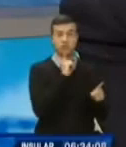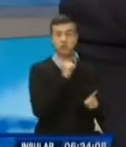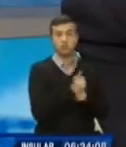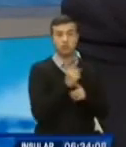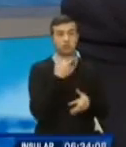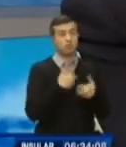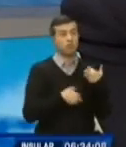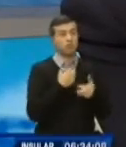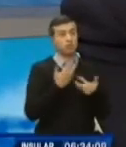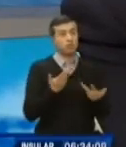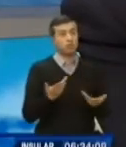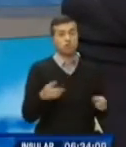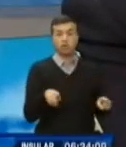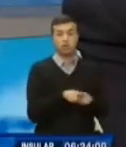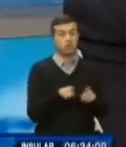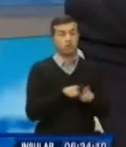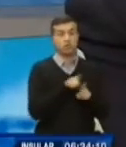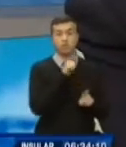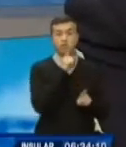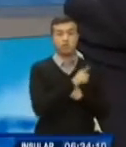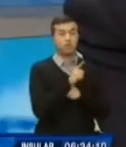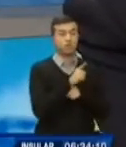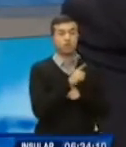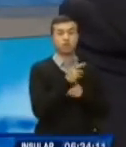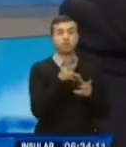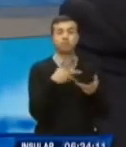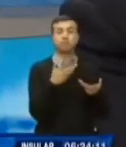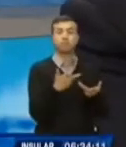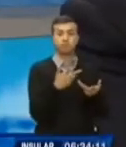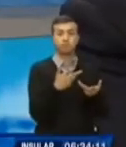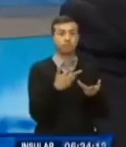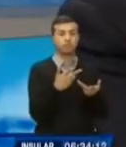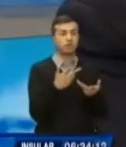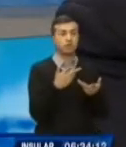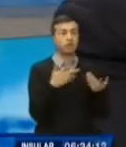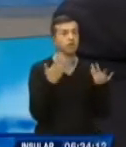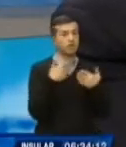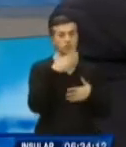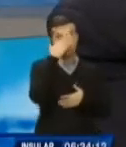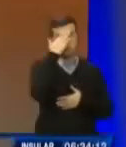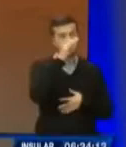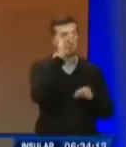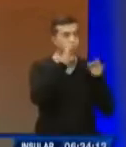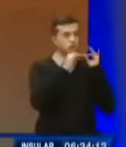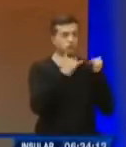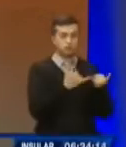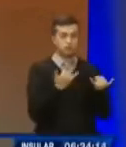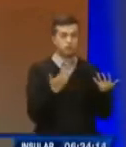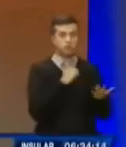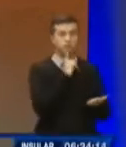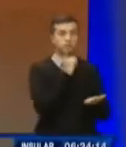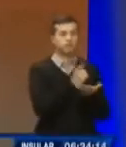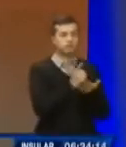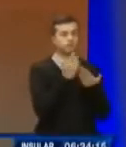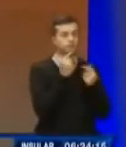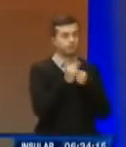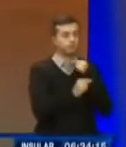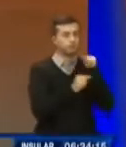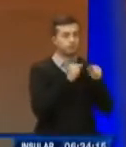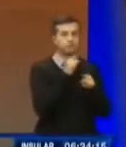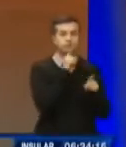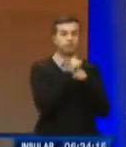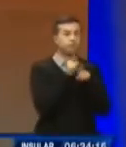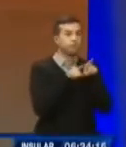crónica de una de una de una selección de anunciada pero lo que está pasando este rato es que ya empiezan las pugnas